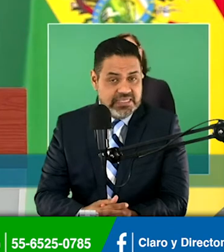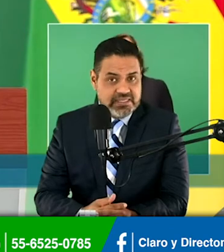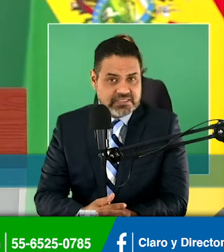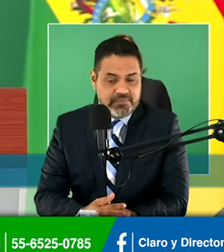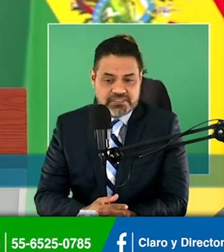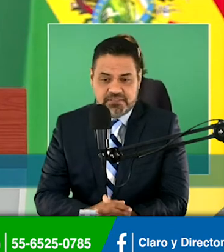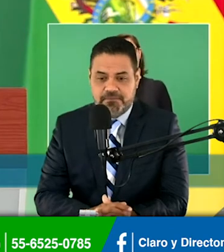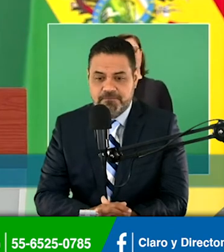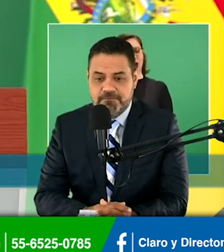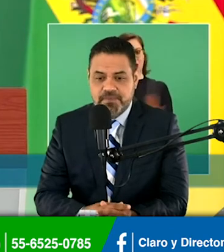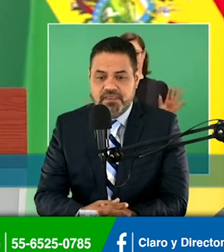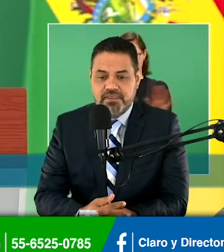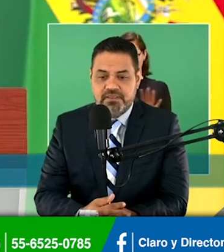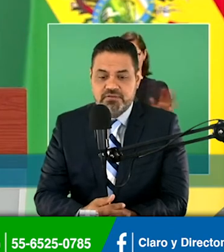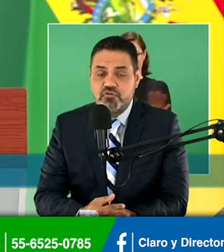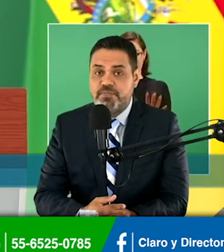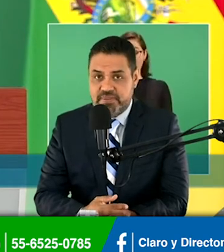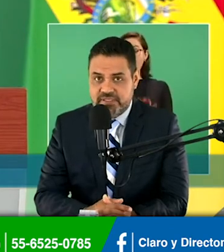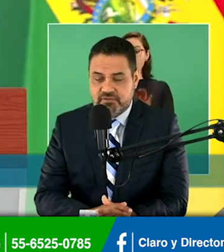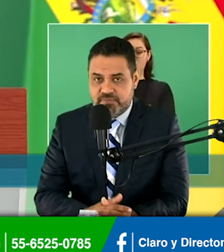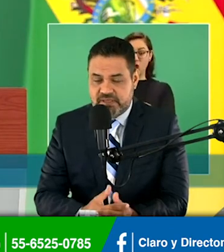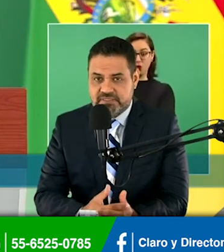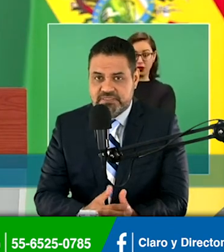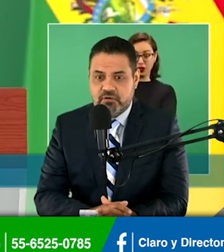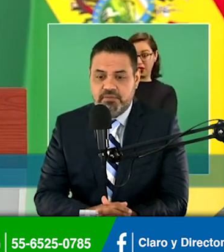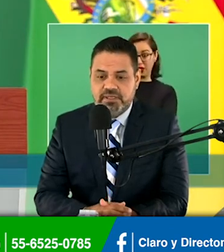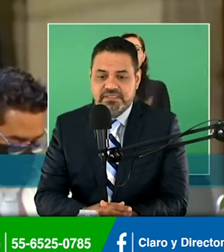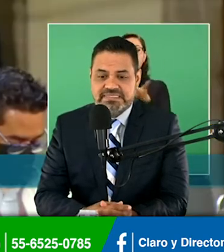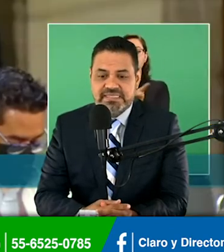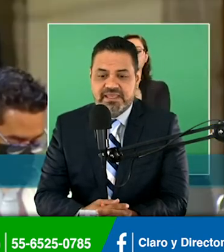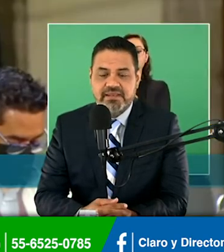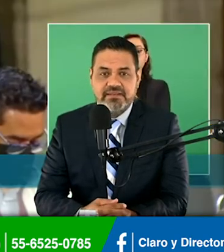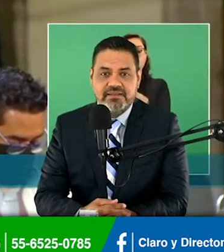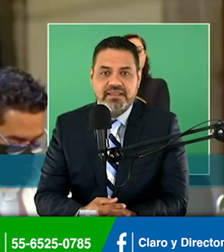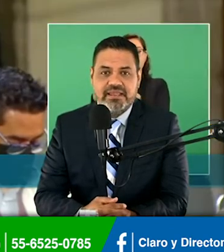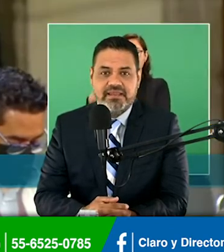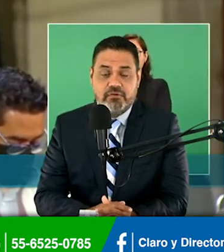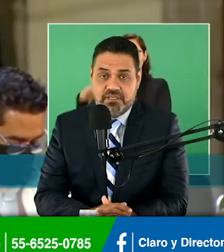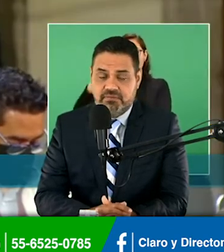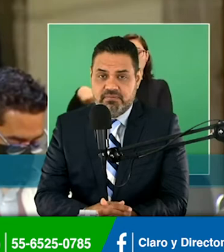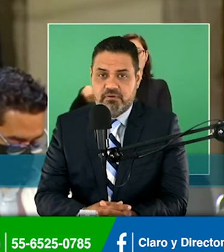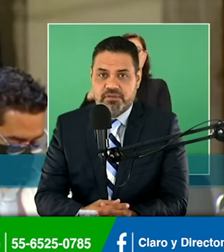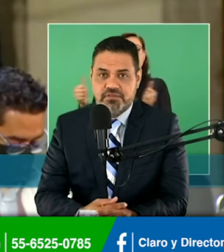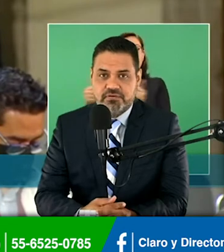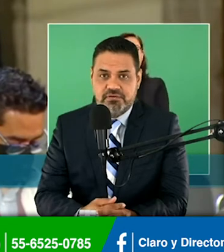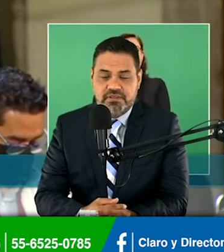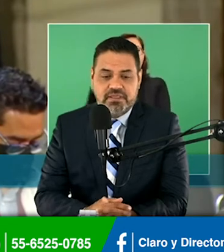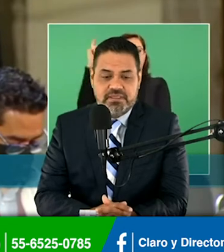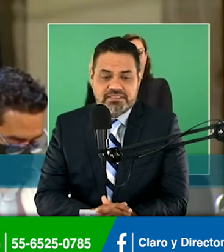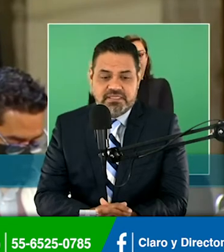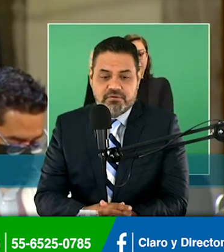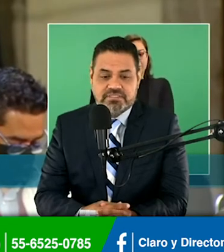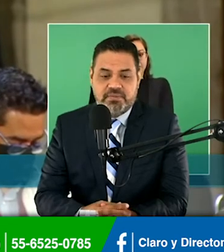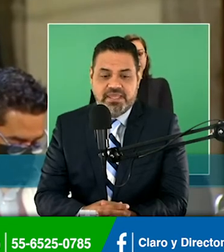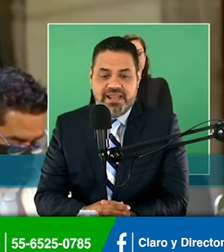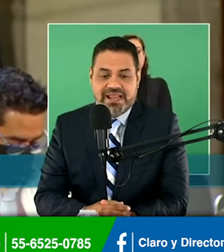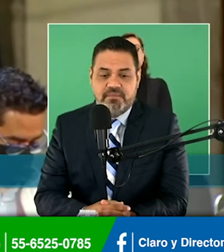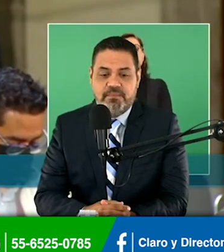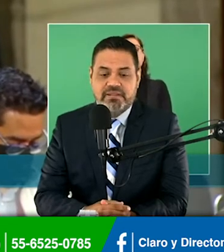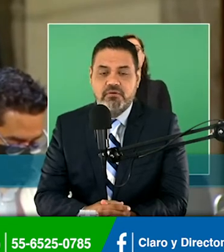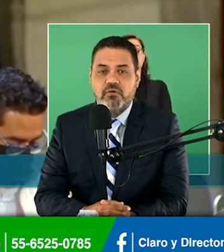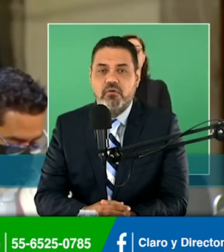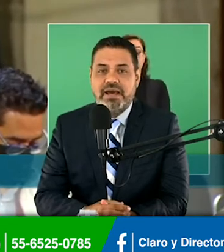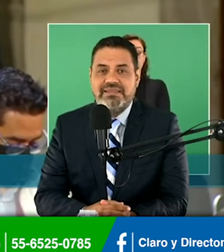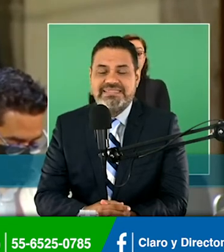Sigue desaparecido. Sus padres, los padres de este joven, siguen o llevan, mejor dicho, se dijo esta mañana